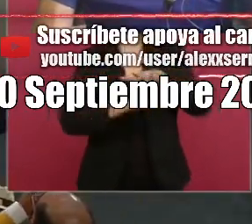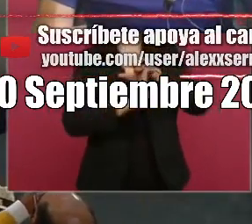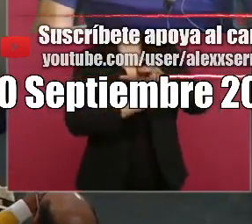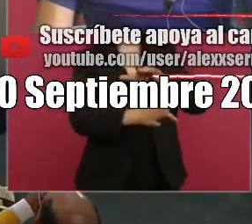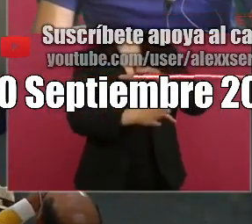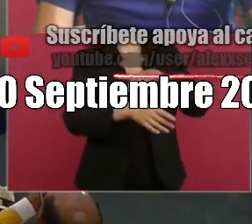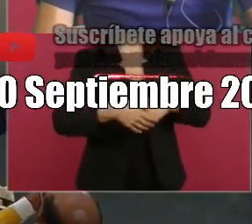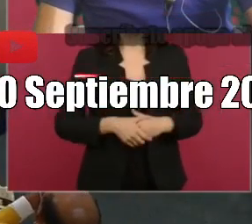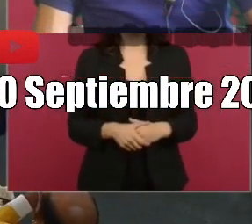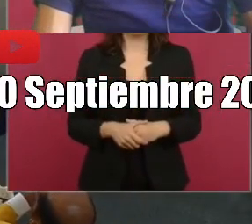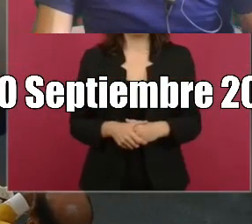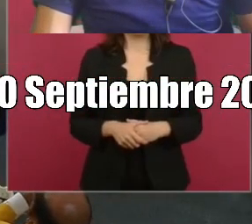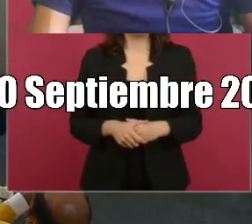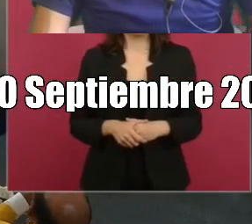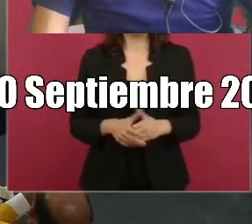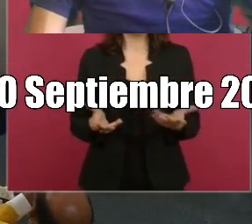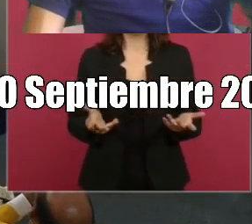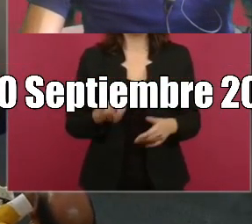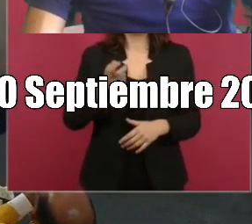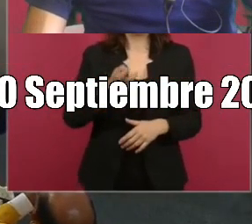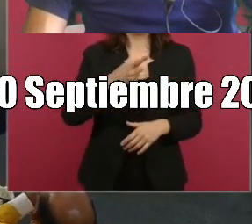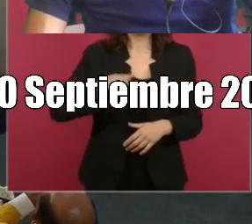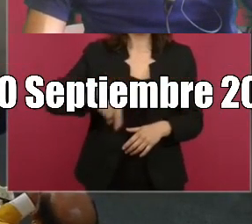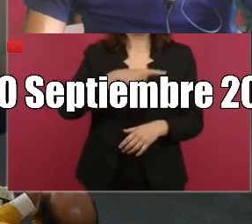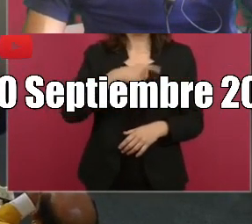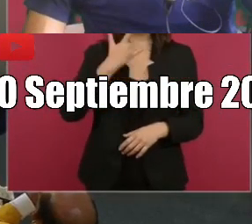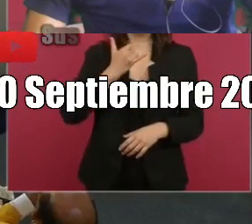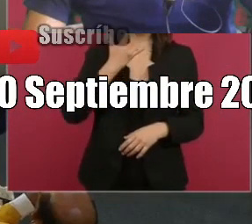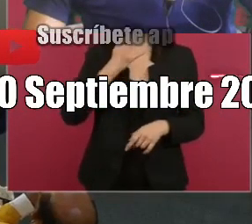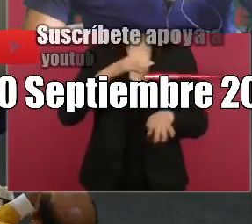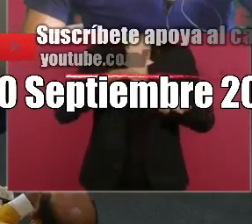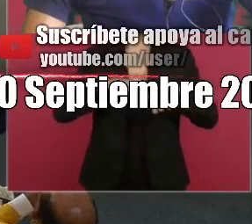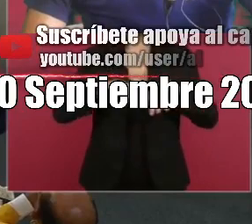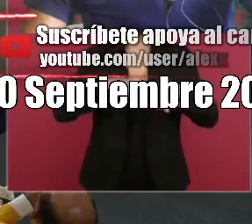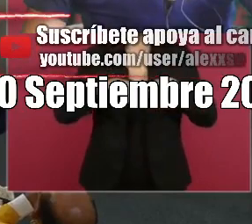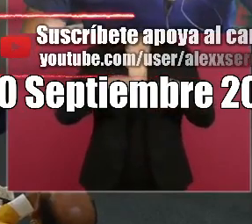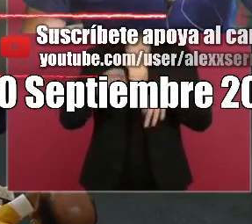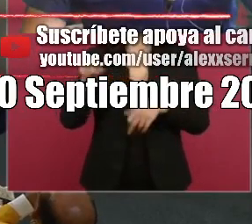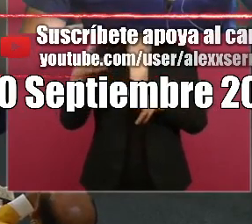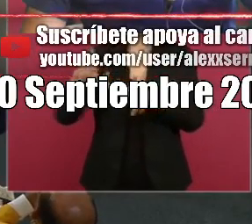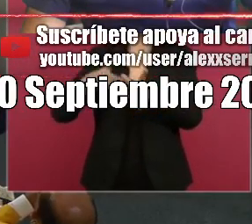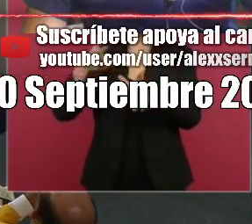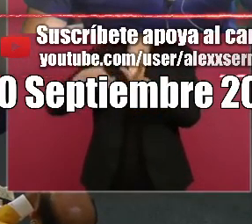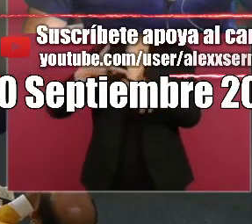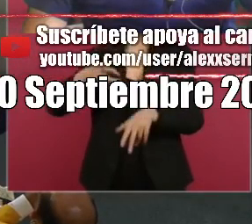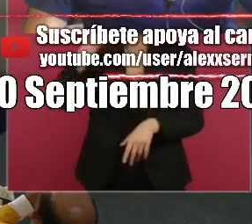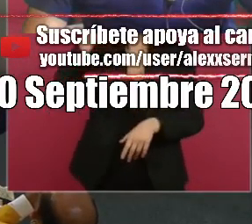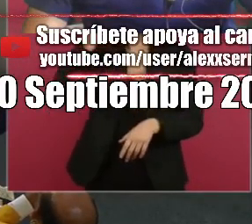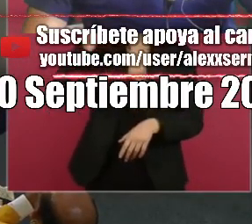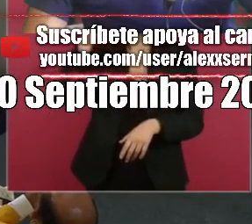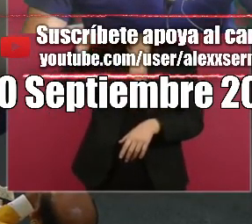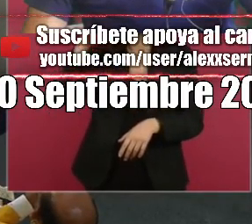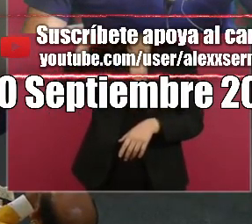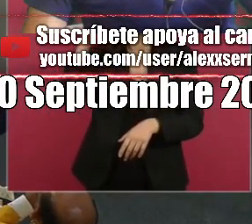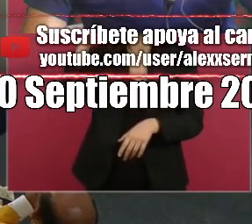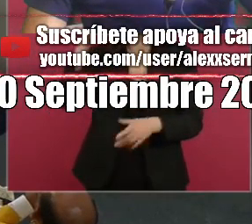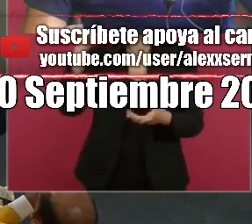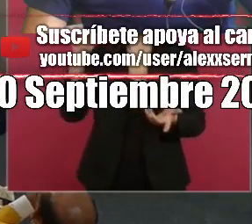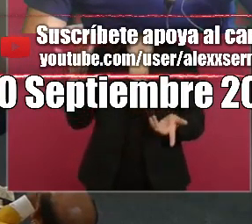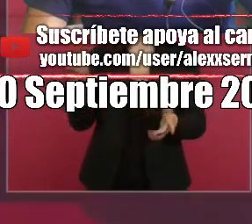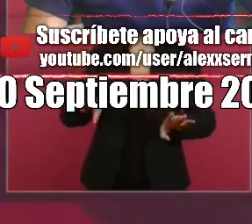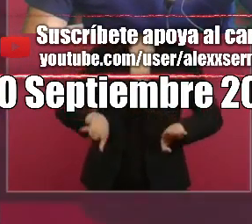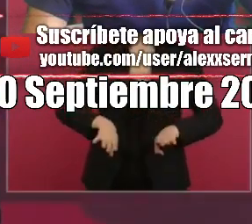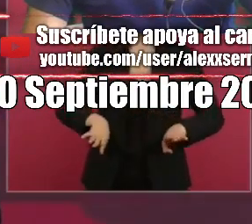Pues es lo que estamos haciendo, pero los dueños de los trenes, de manera